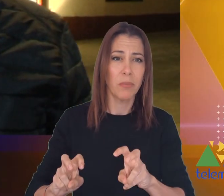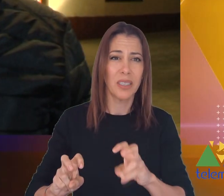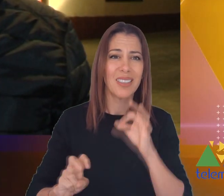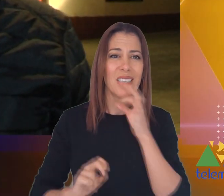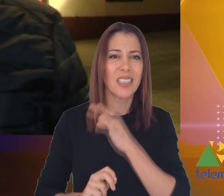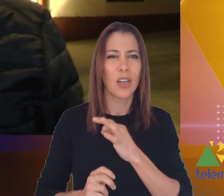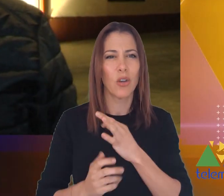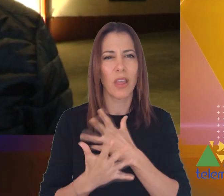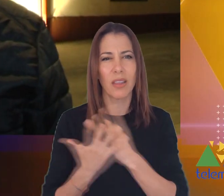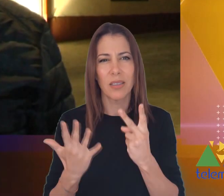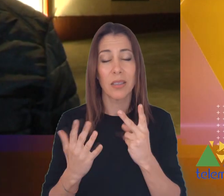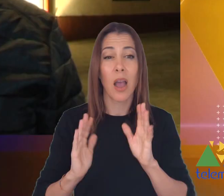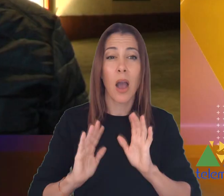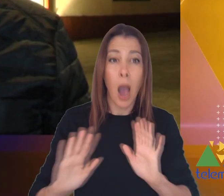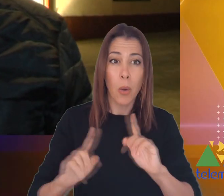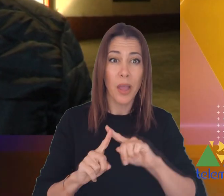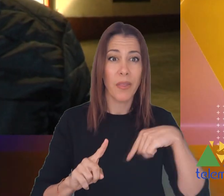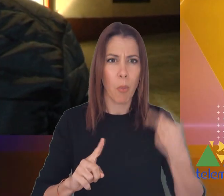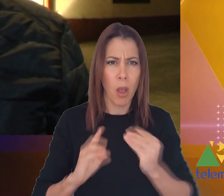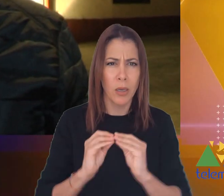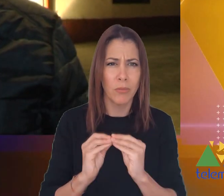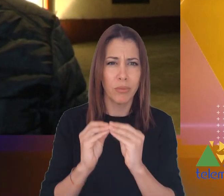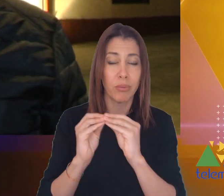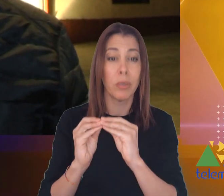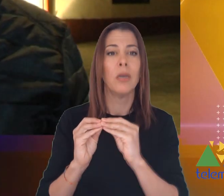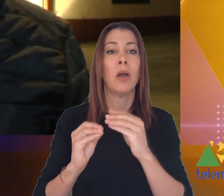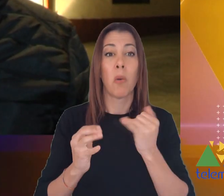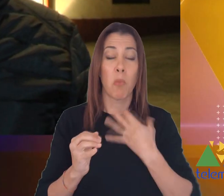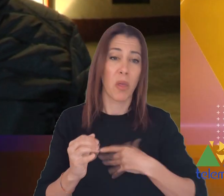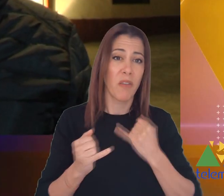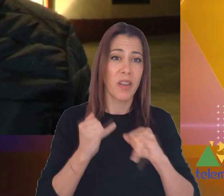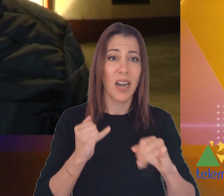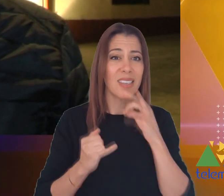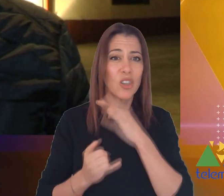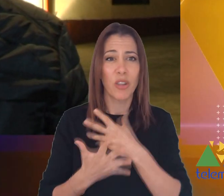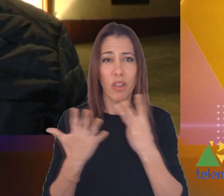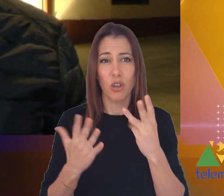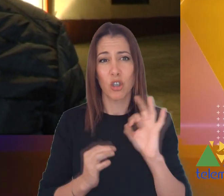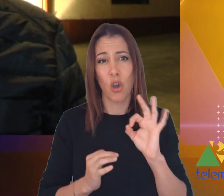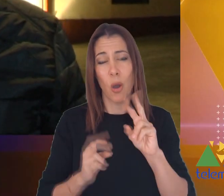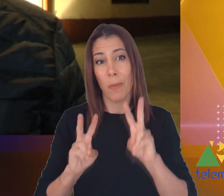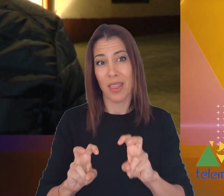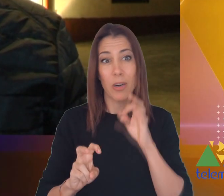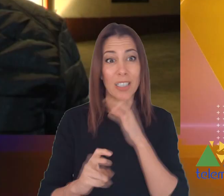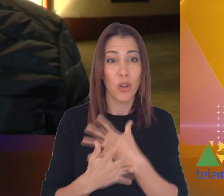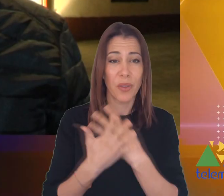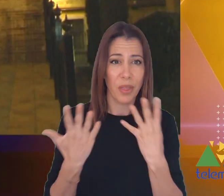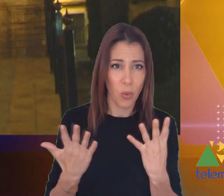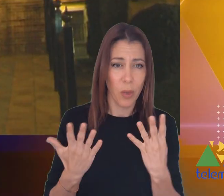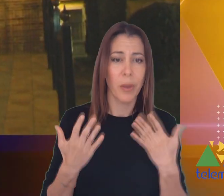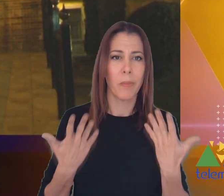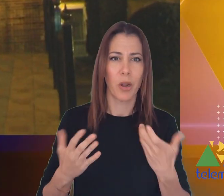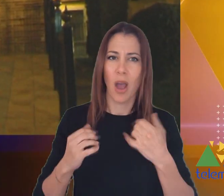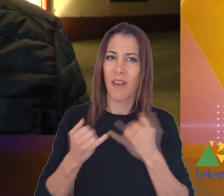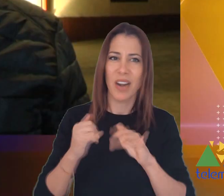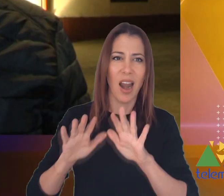en el siglo XVII, aunque después reformada posiblemente a finales del XVIII o a principios del XIX. Ha quedado